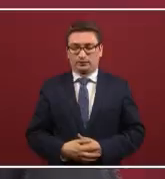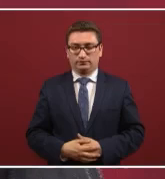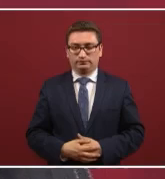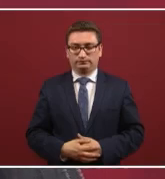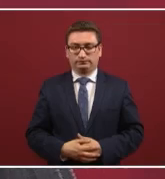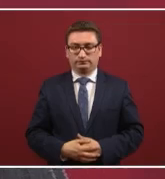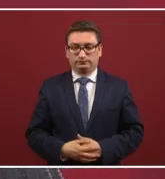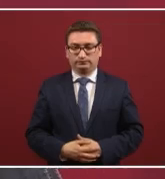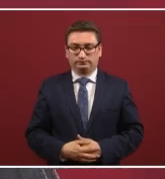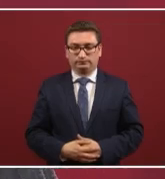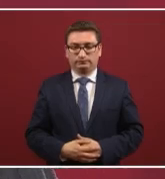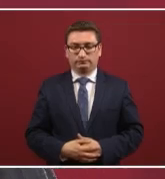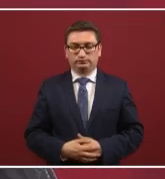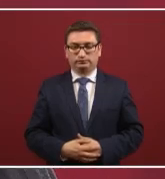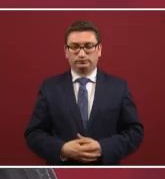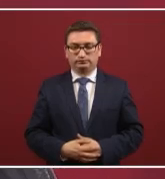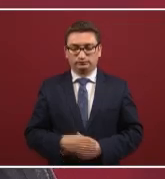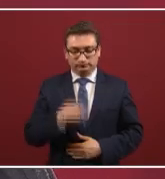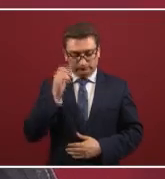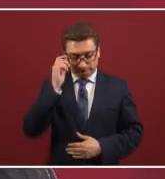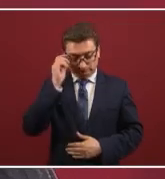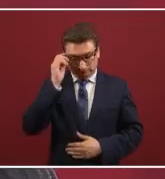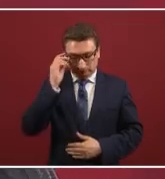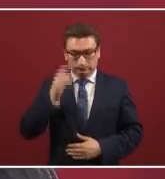auténtico Estado de Derecho.